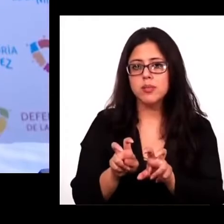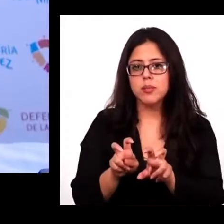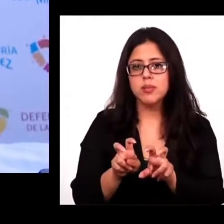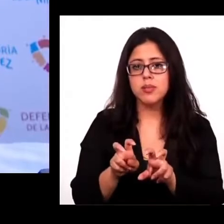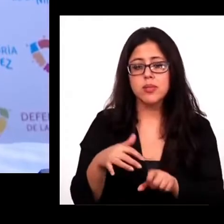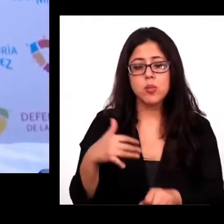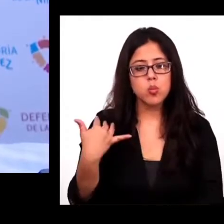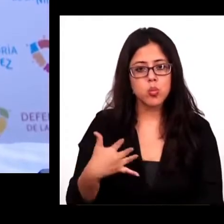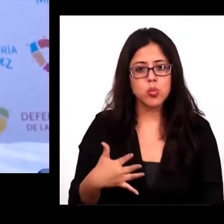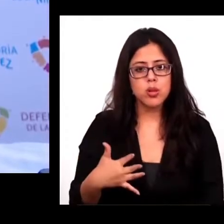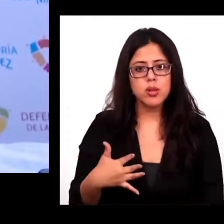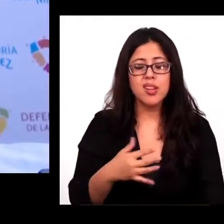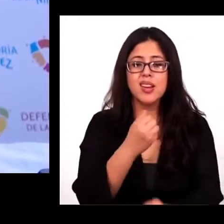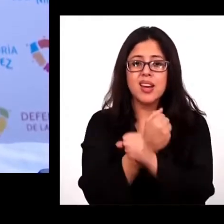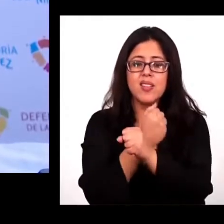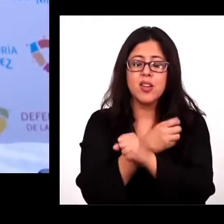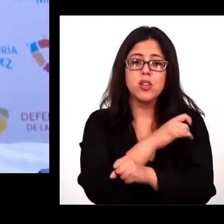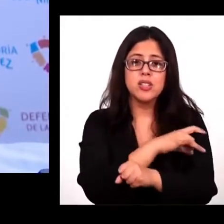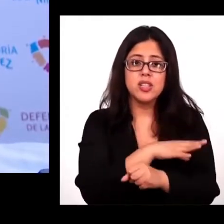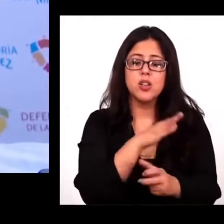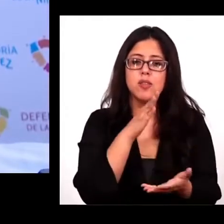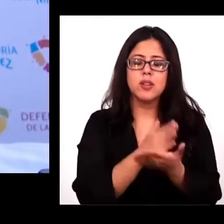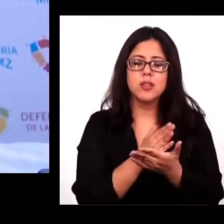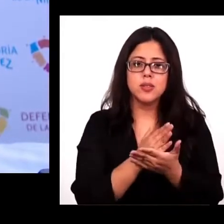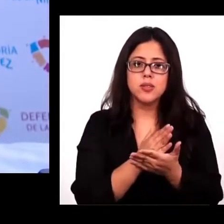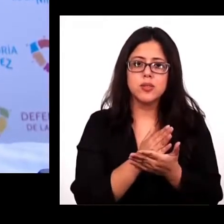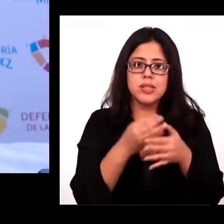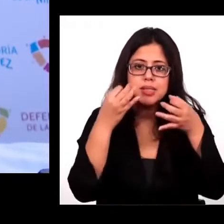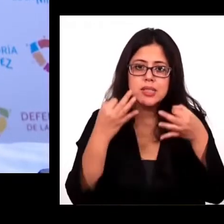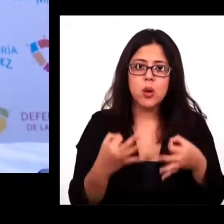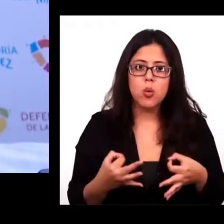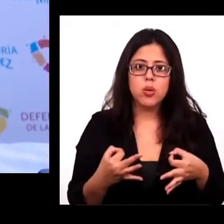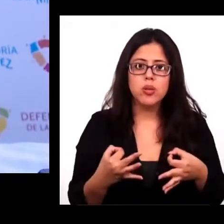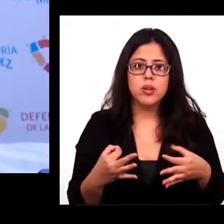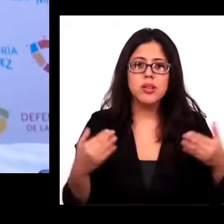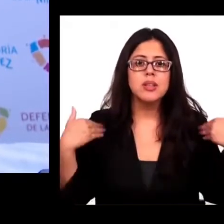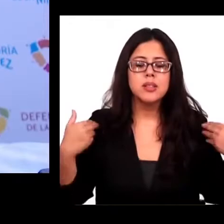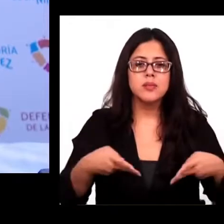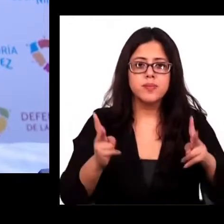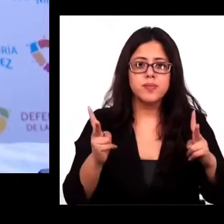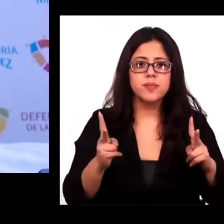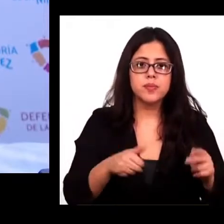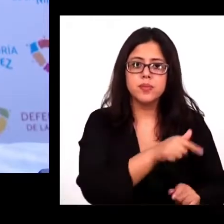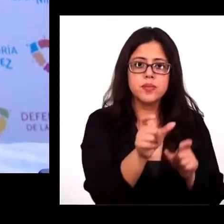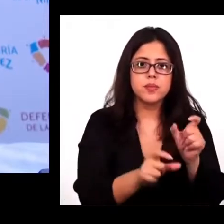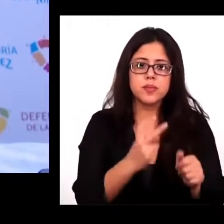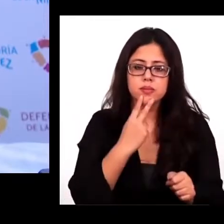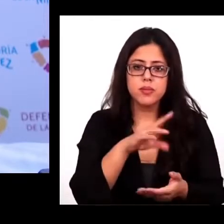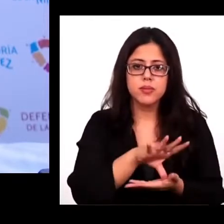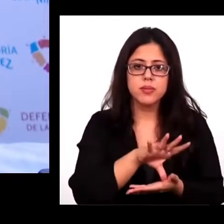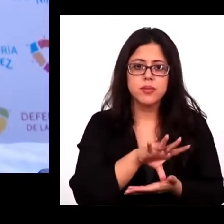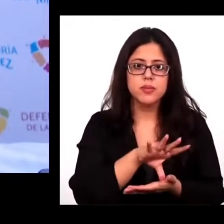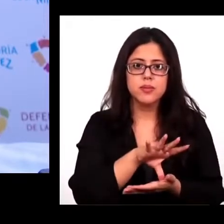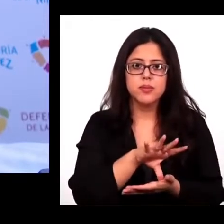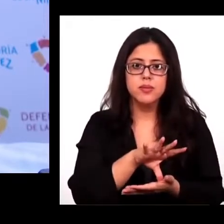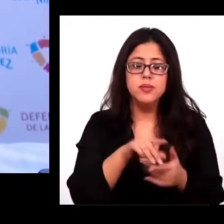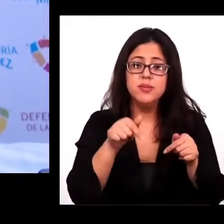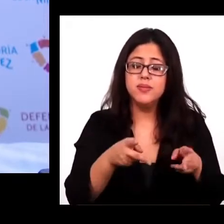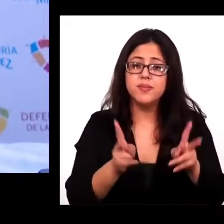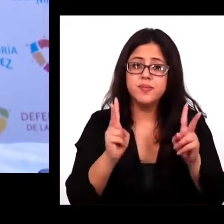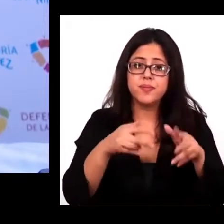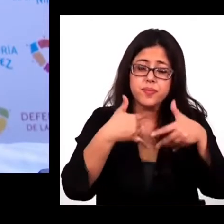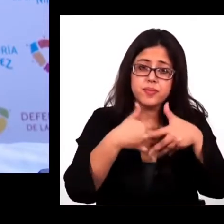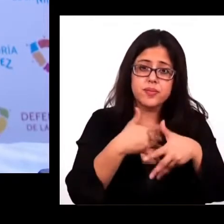inicial. Carabineros de Chile tiene la obligación de asegurar el ejercicio de los derechos a todos quienes vivimos en el país. Y el derecho a la